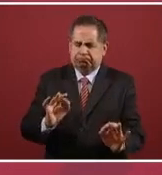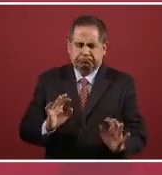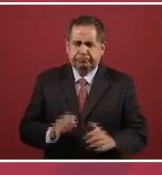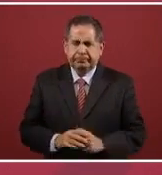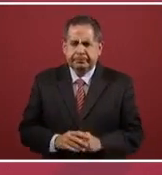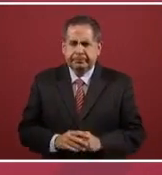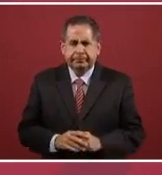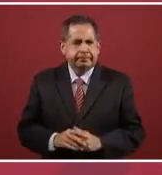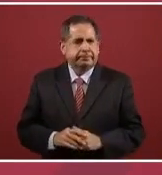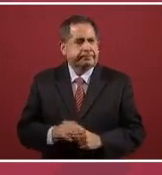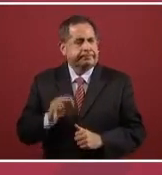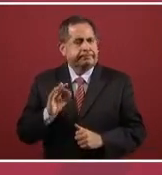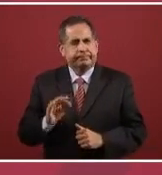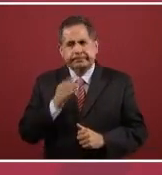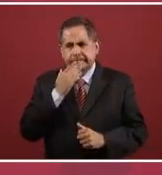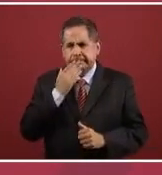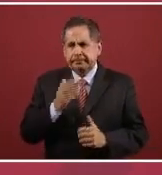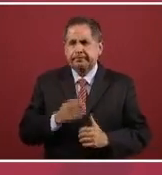Y